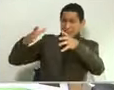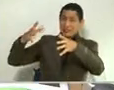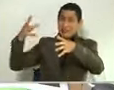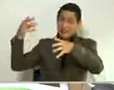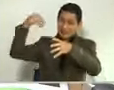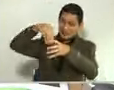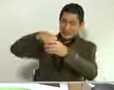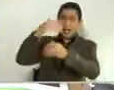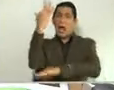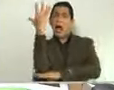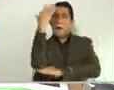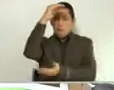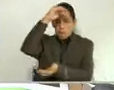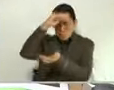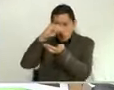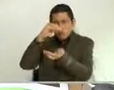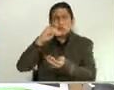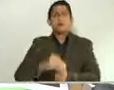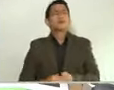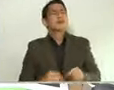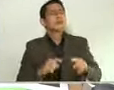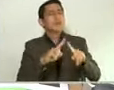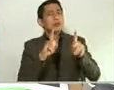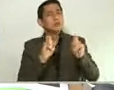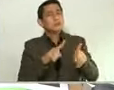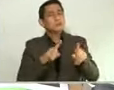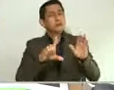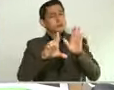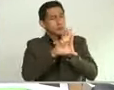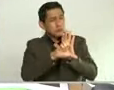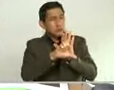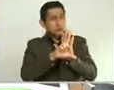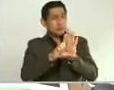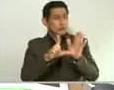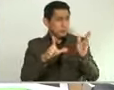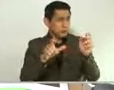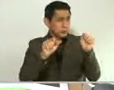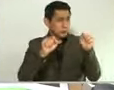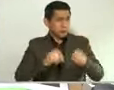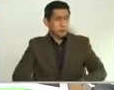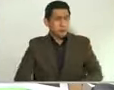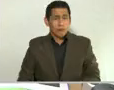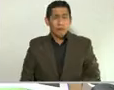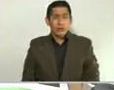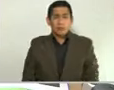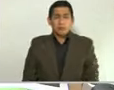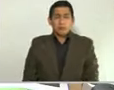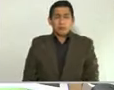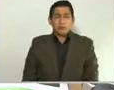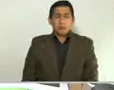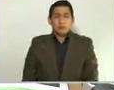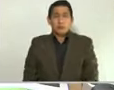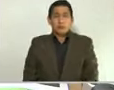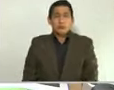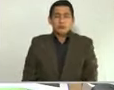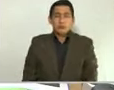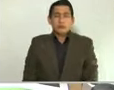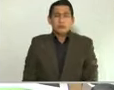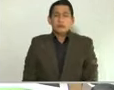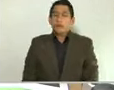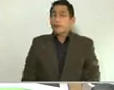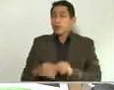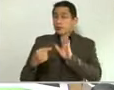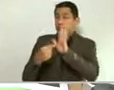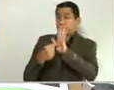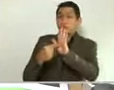es frágil. ¿Hay alguna ley o alguna ordenanza que podría obligar, por decir, a los grandes constructores a que siembren una